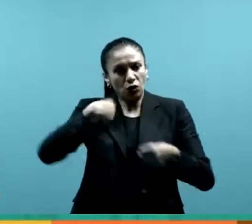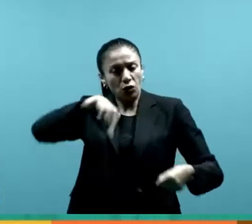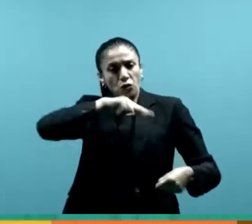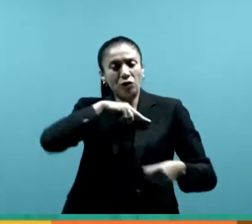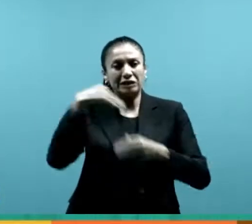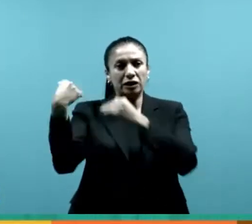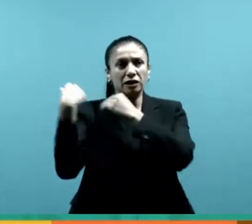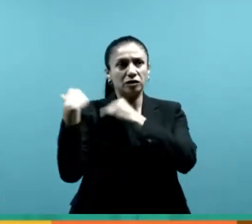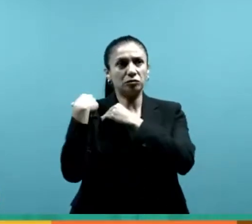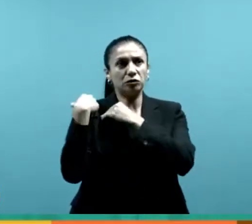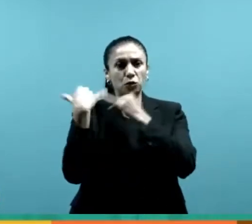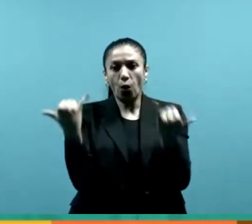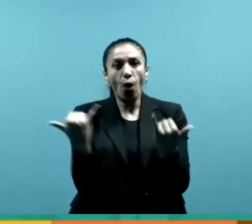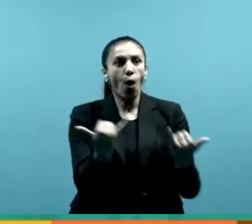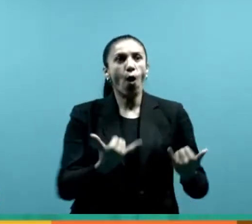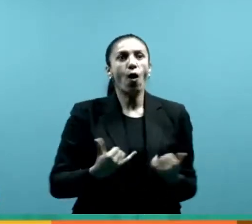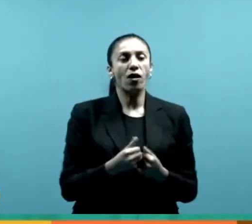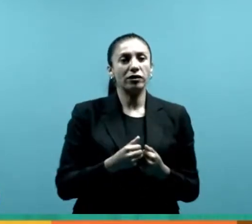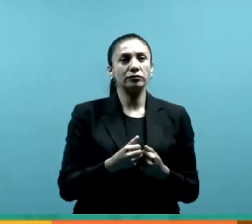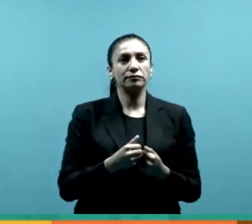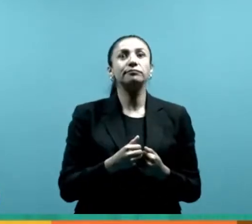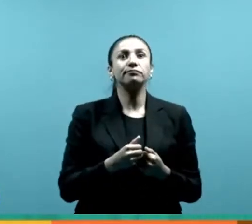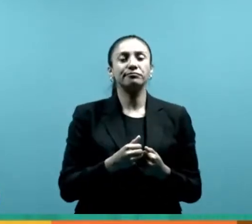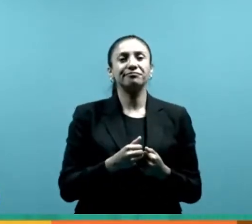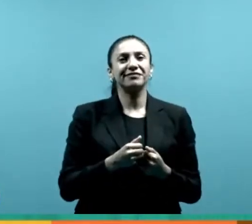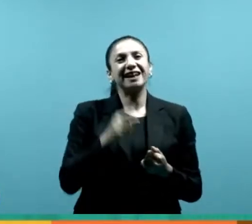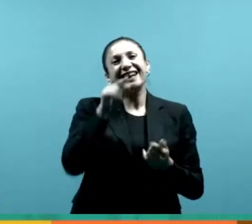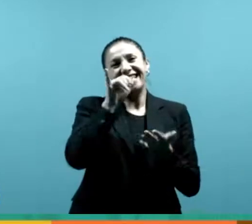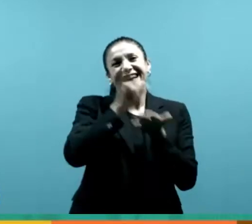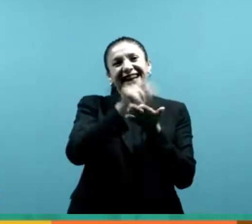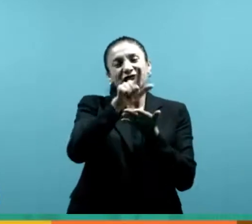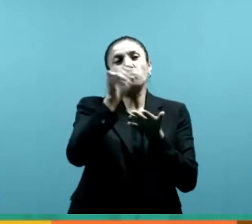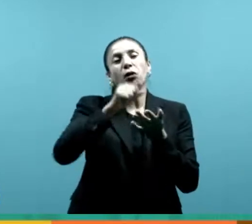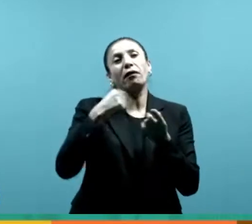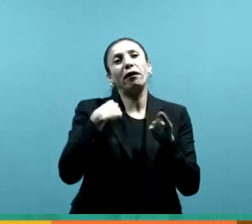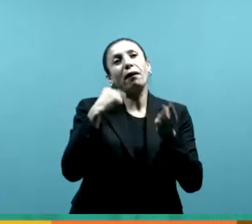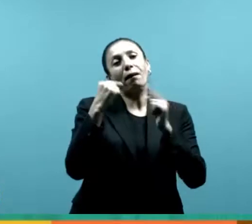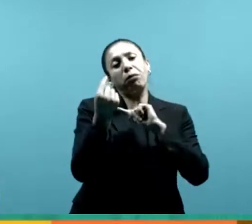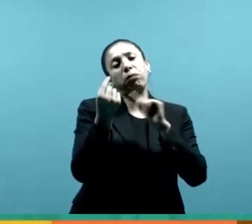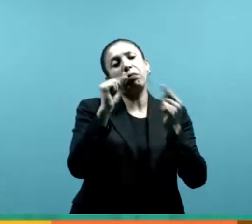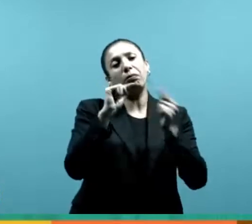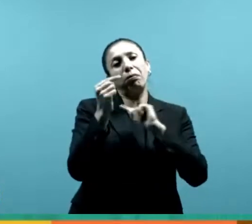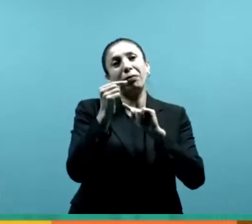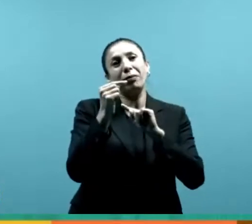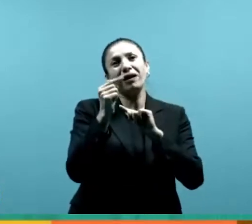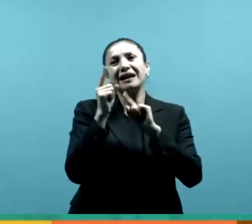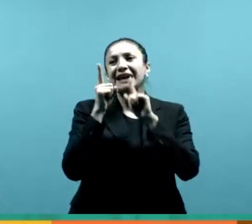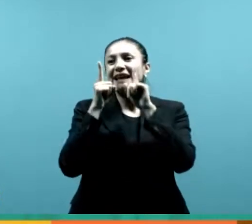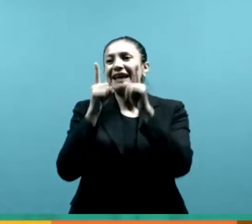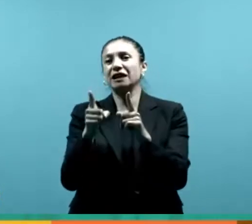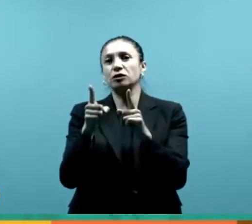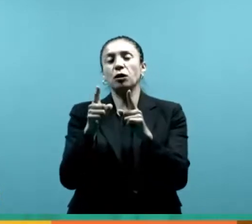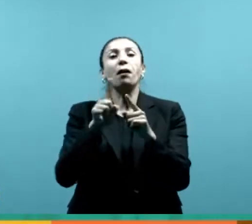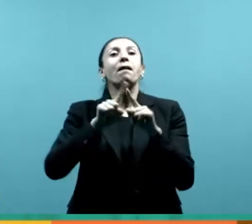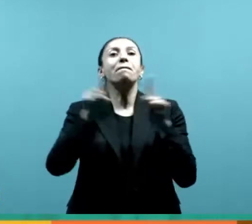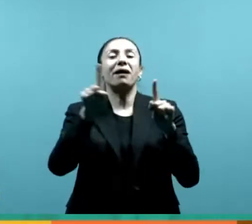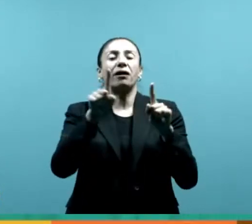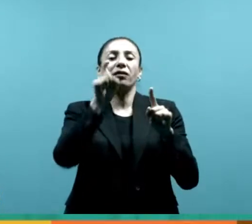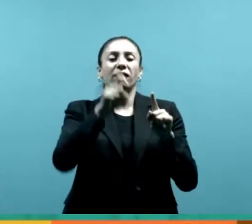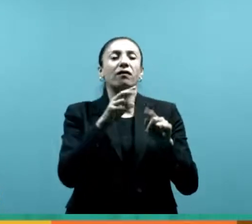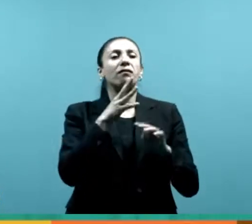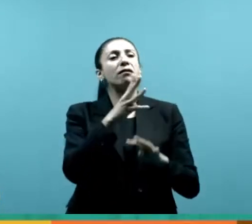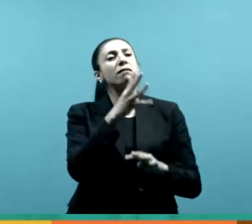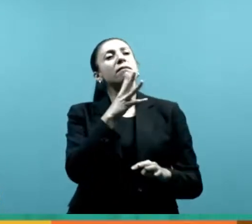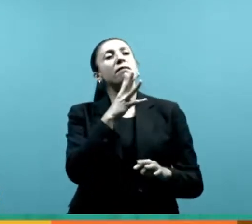hoy. Esto podemos entrar en otra discusión enteramente solo por esto, pero decirlo de una manera respetuosa y